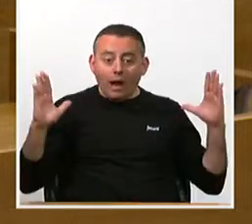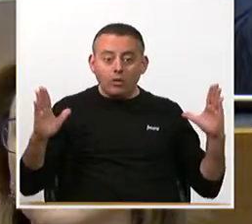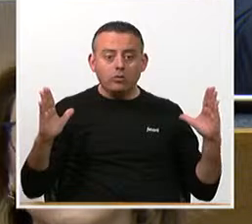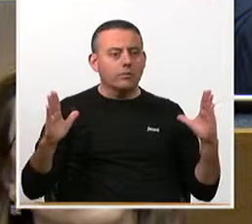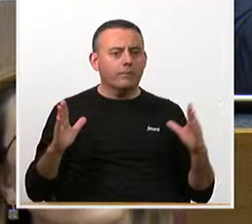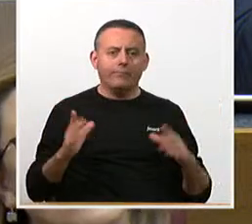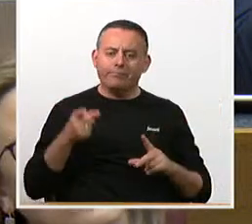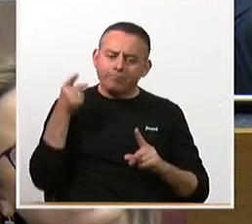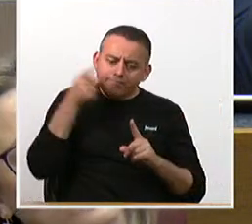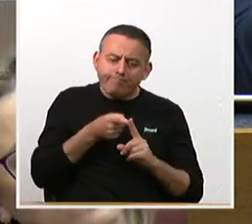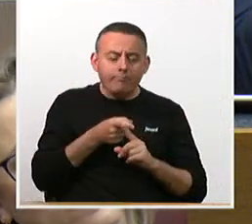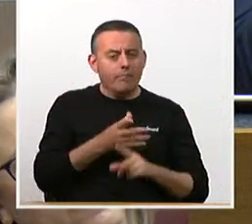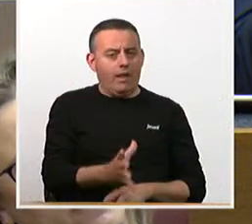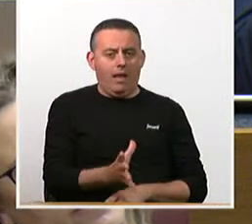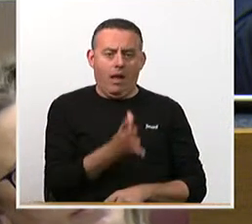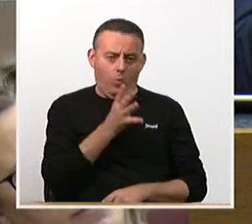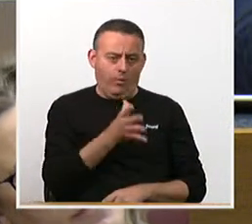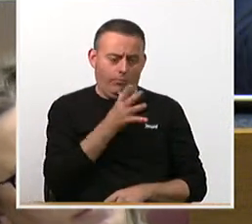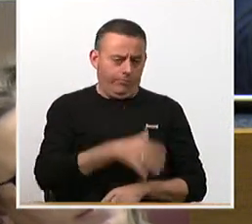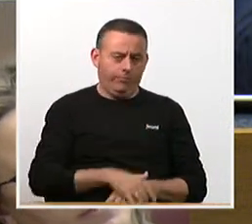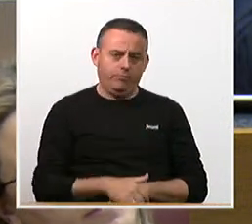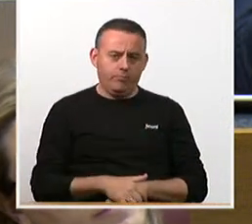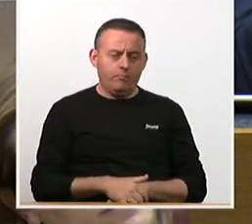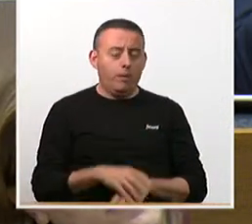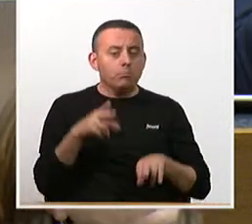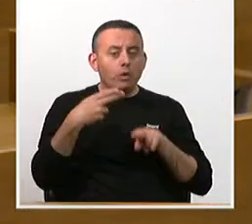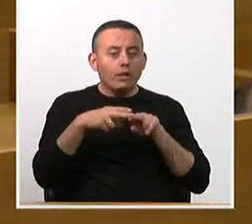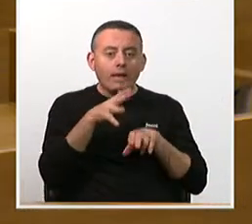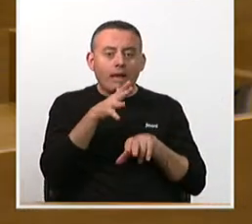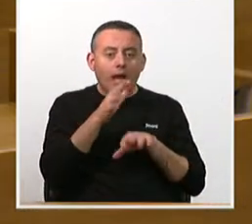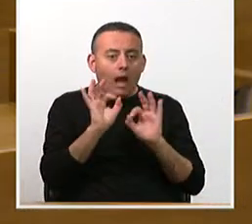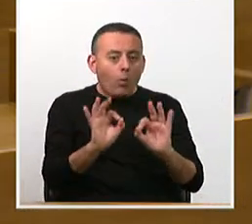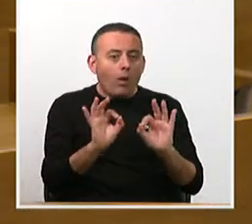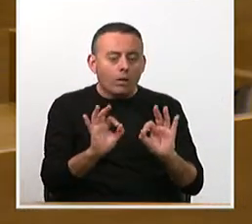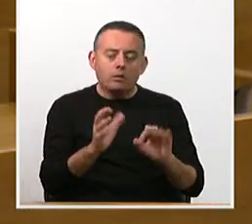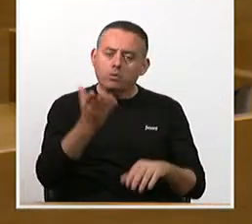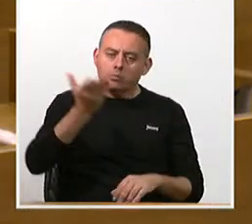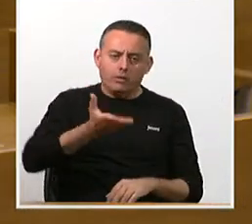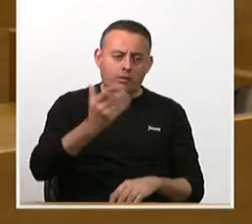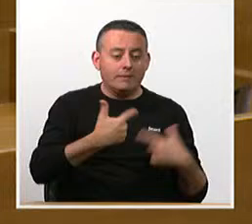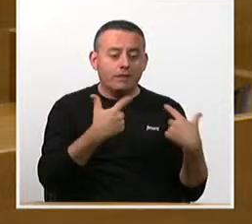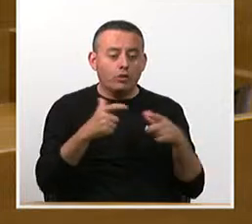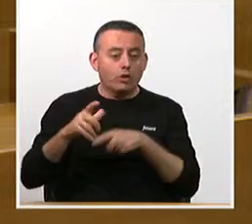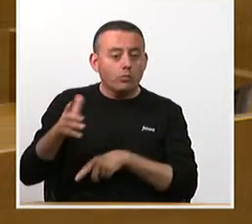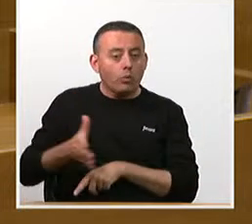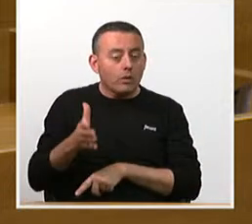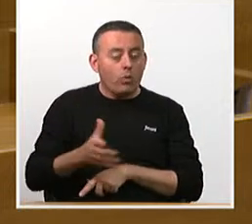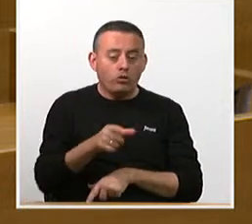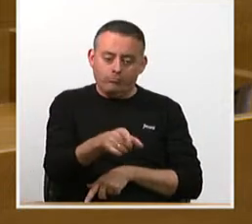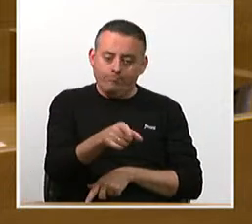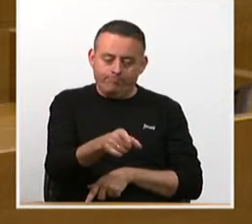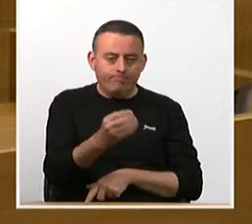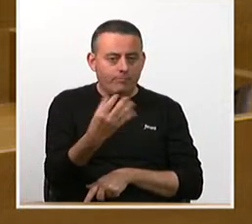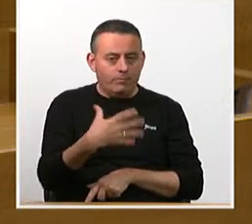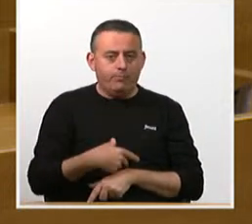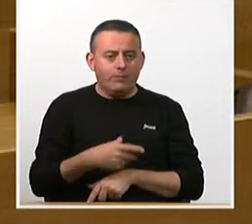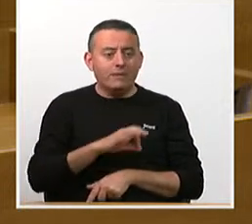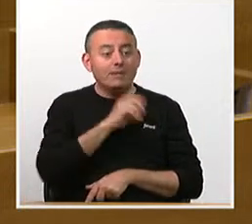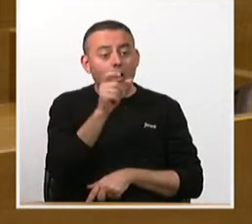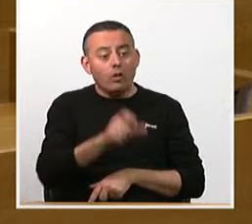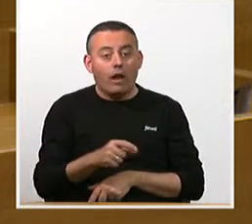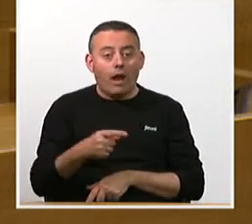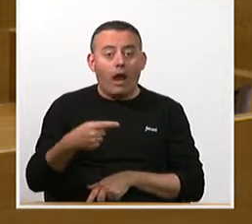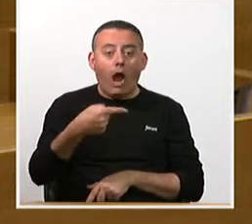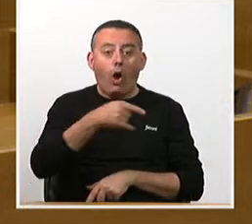política hídrica en mayúscula por supuesto con nuestros sectores productivos Usted lo sabe bien señora Gómez el agua es fundamental en